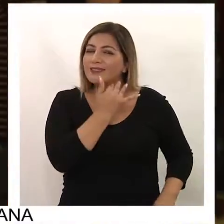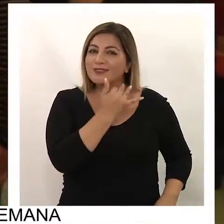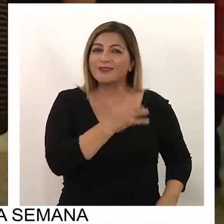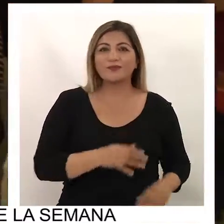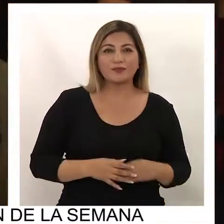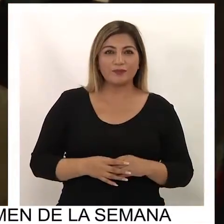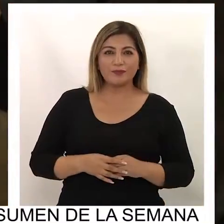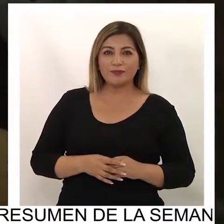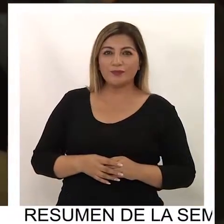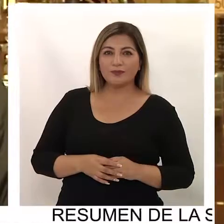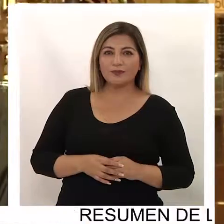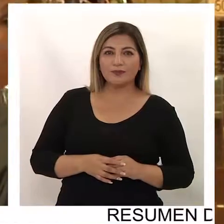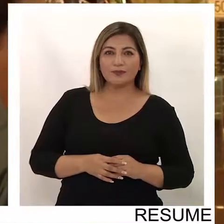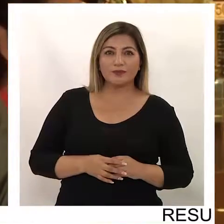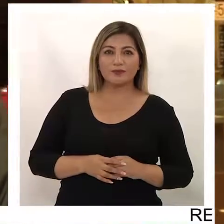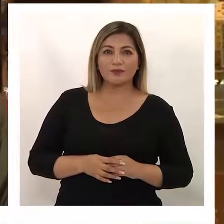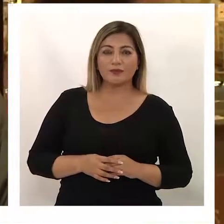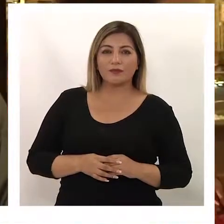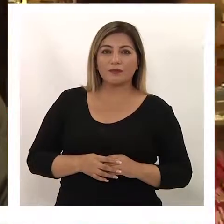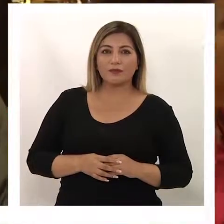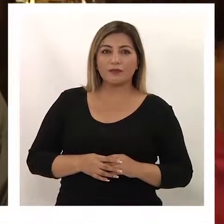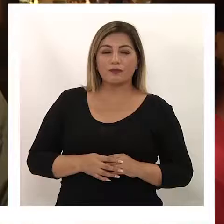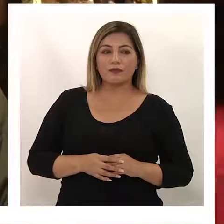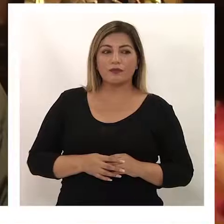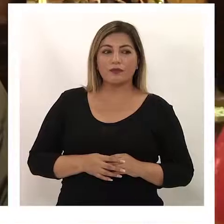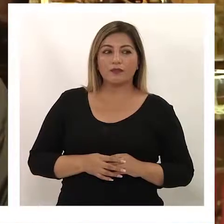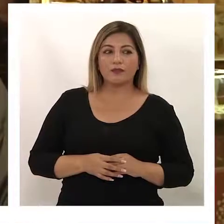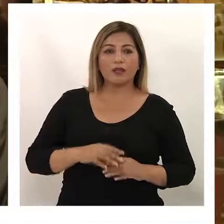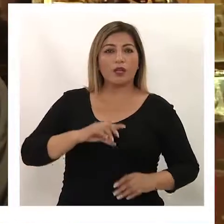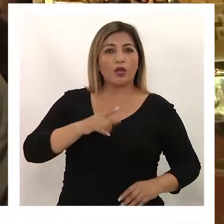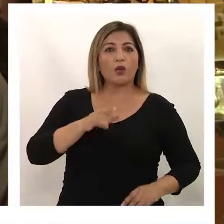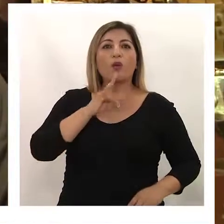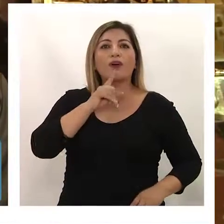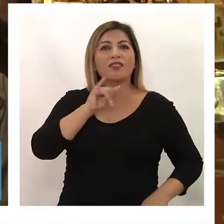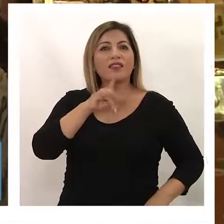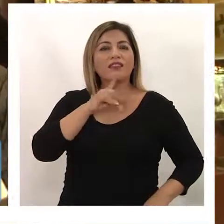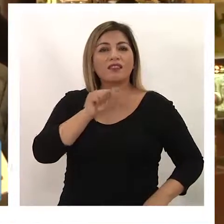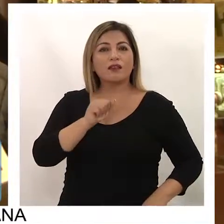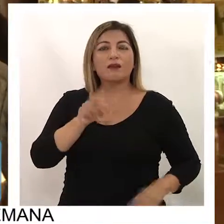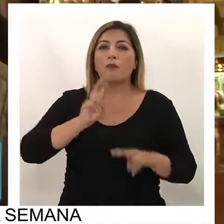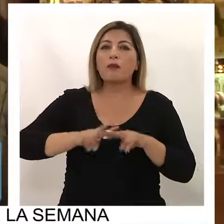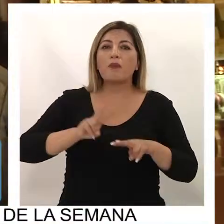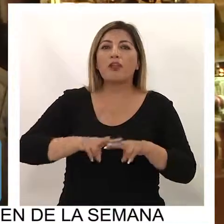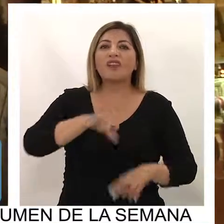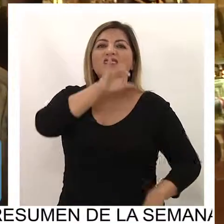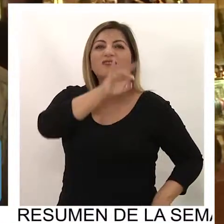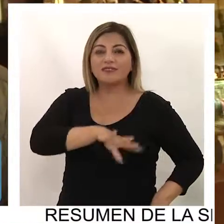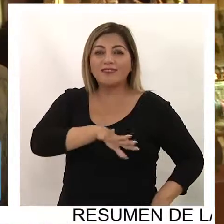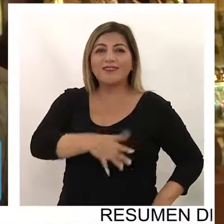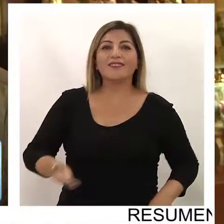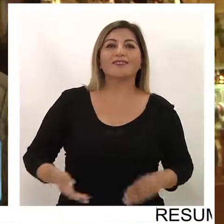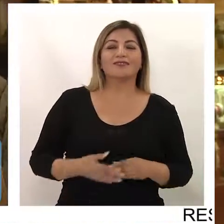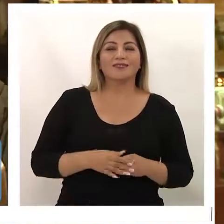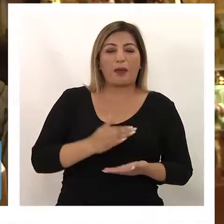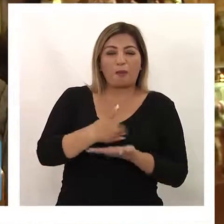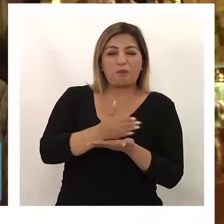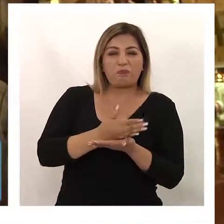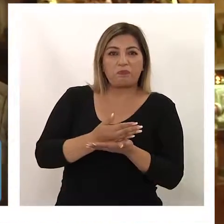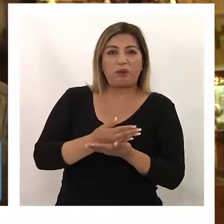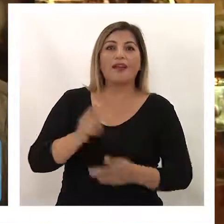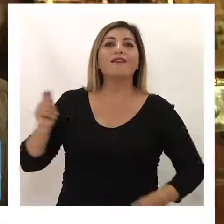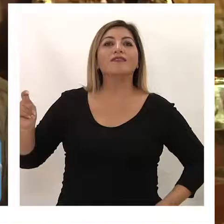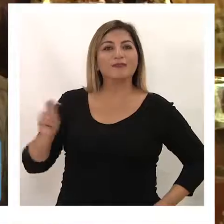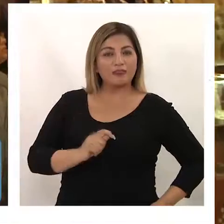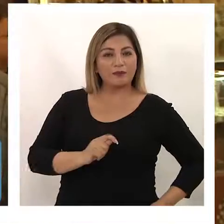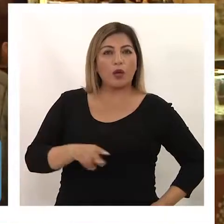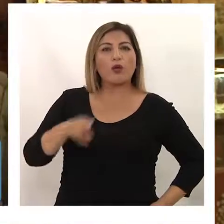tipo de comida? La guatita, sí ¿Pero preparada a los chilenos? A los chilenos ¿En la región de Calamacá? Sí, he estado en